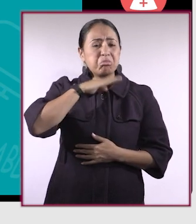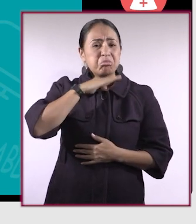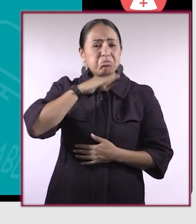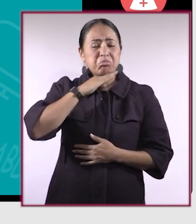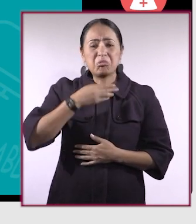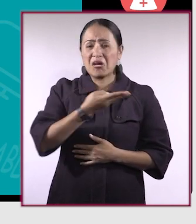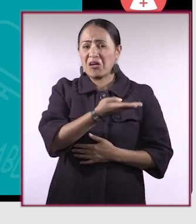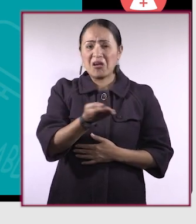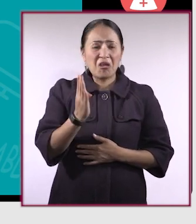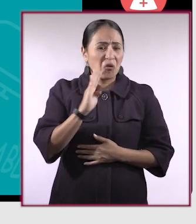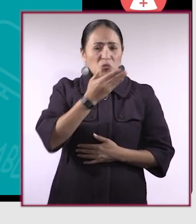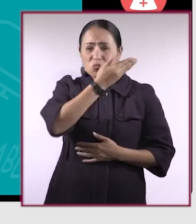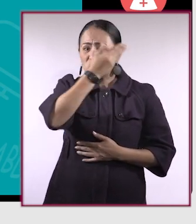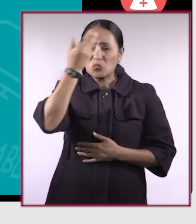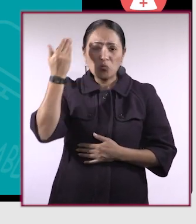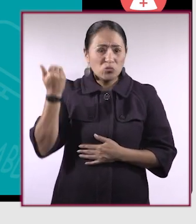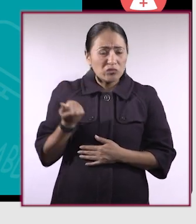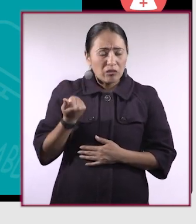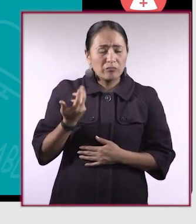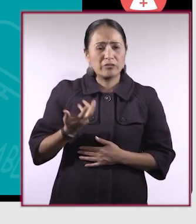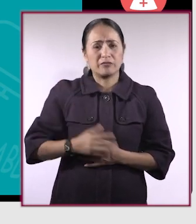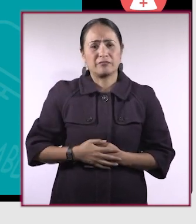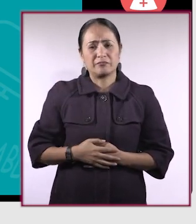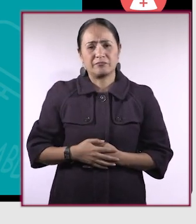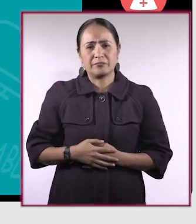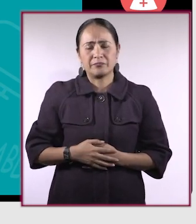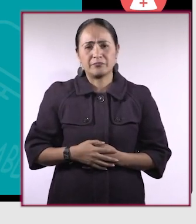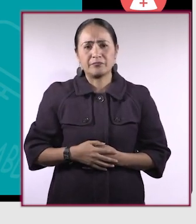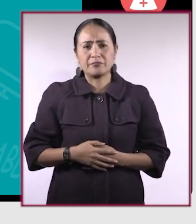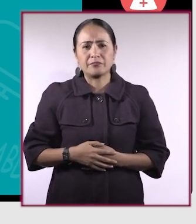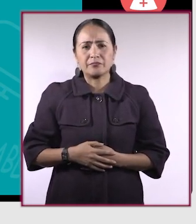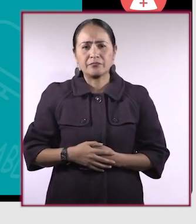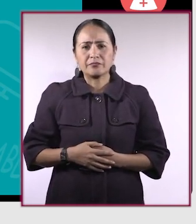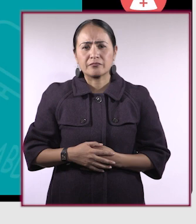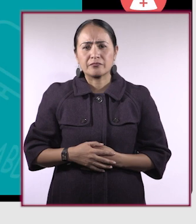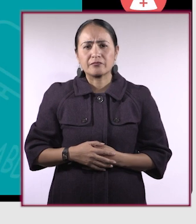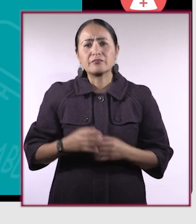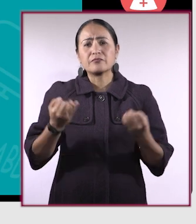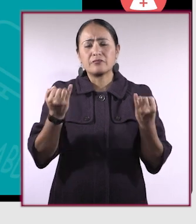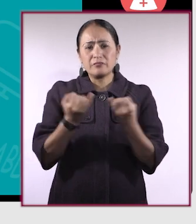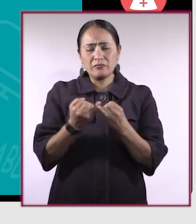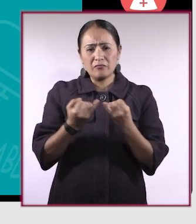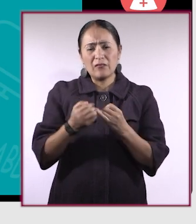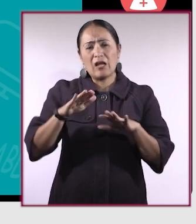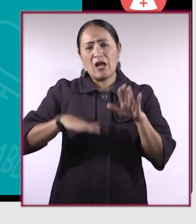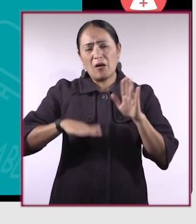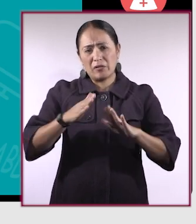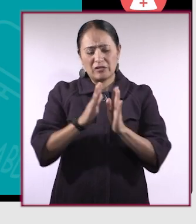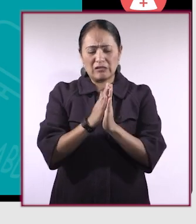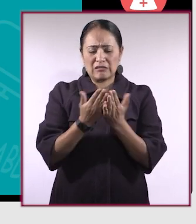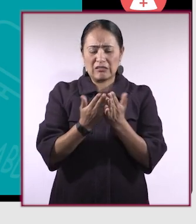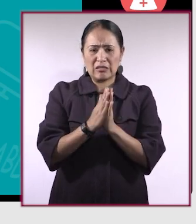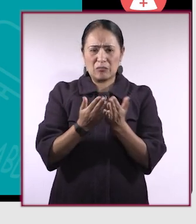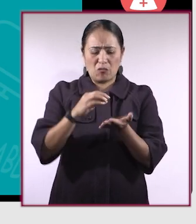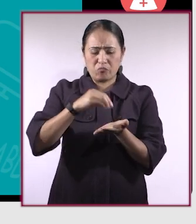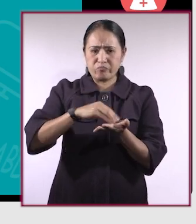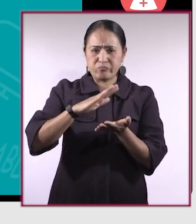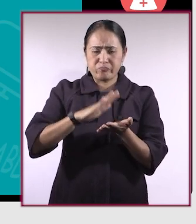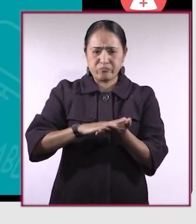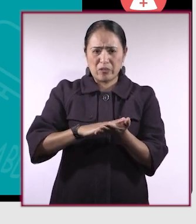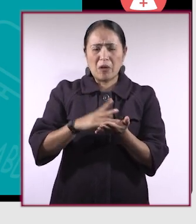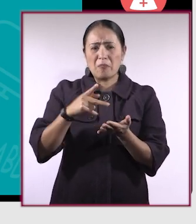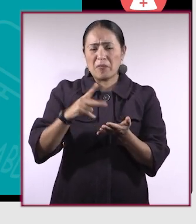justamente porque están contenidos en en un género literario que de este